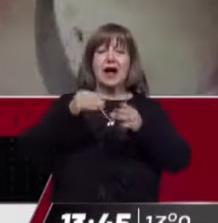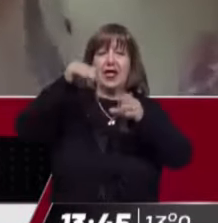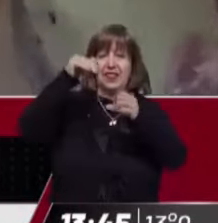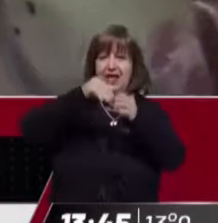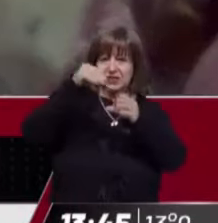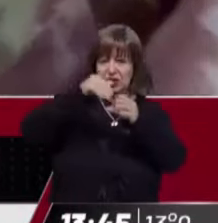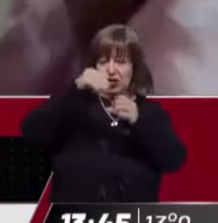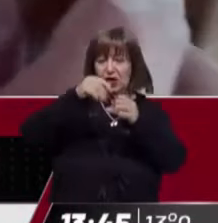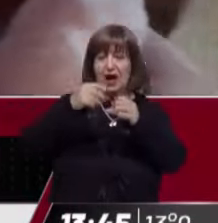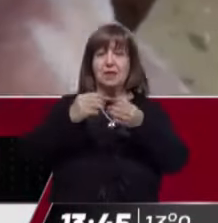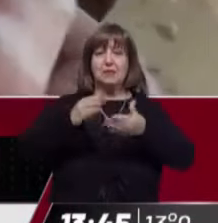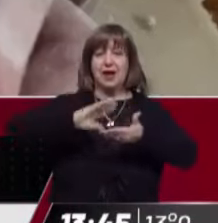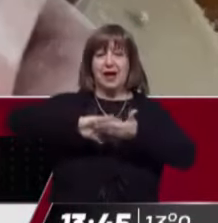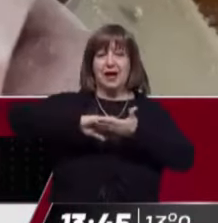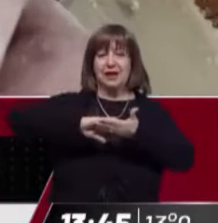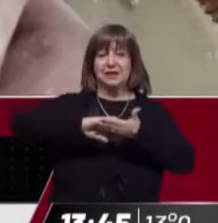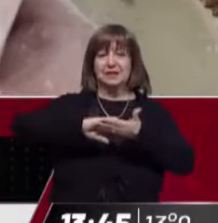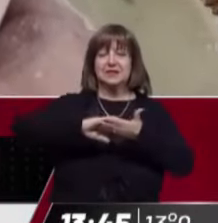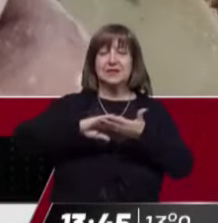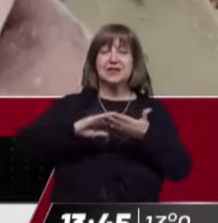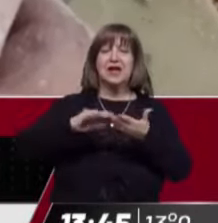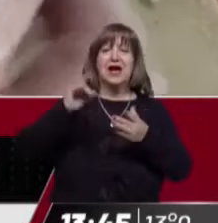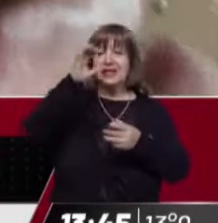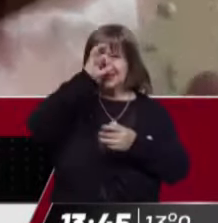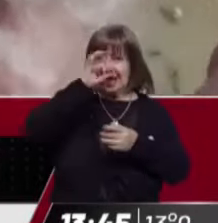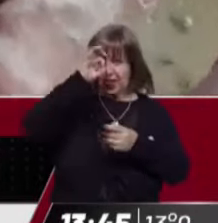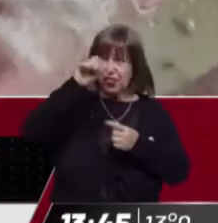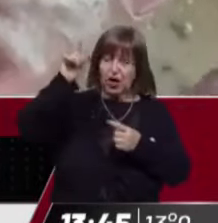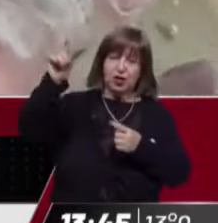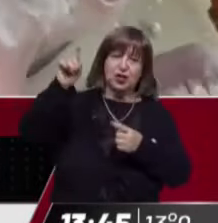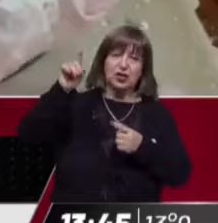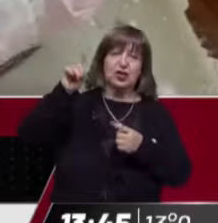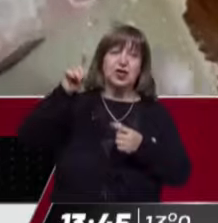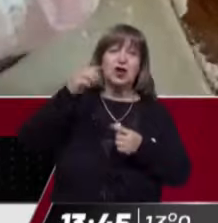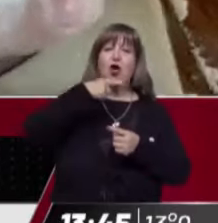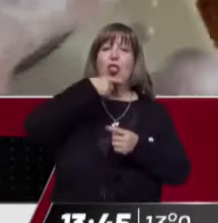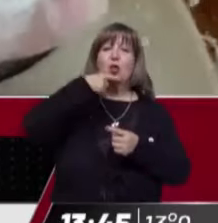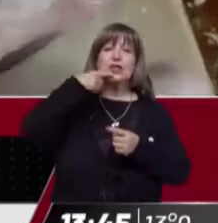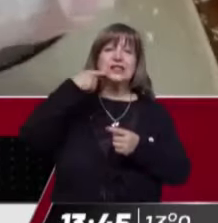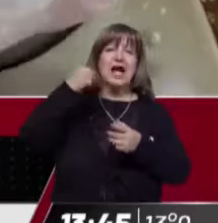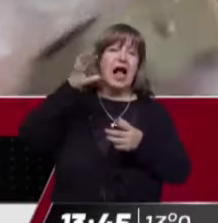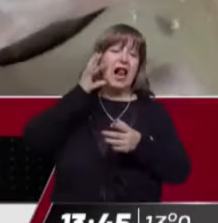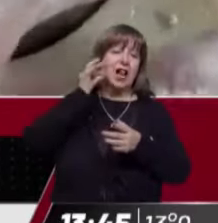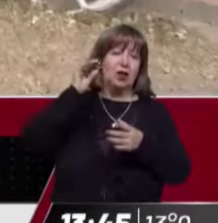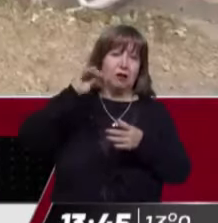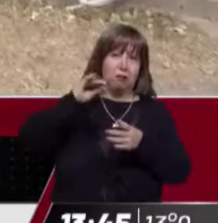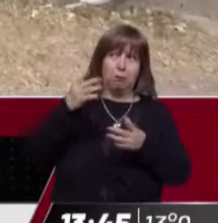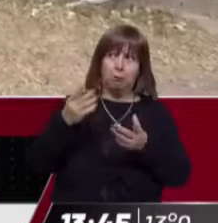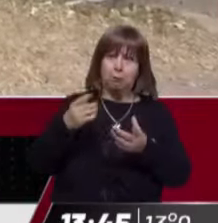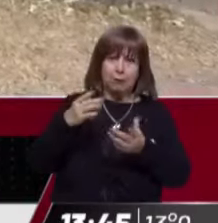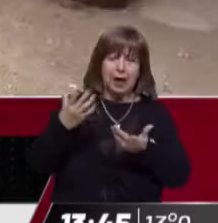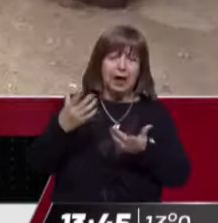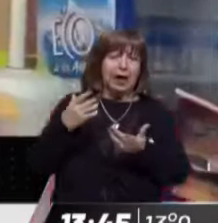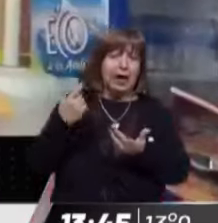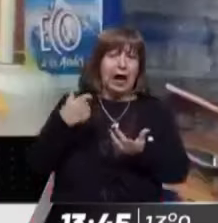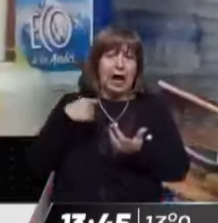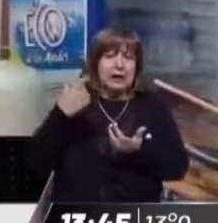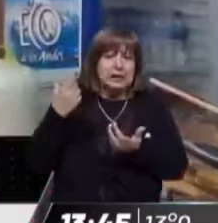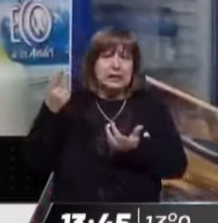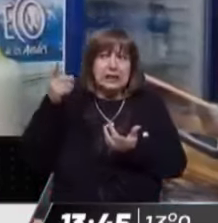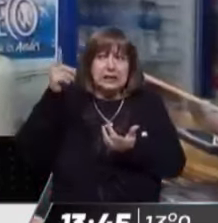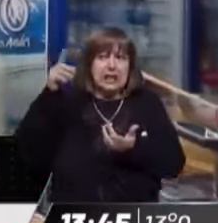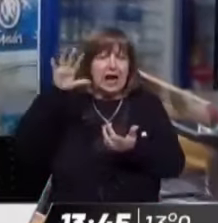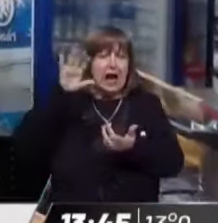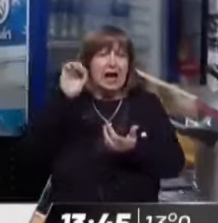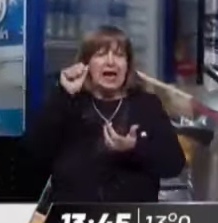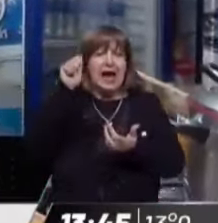vamos a hacer uno. Bueno, allá son de cerdo, sí, siempre con algo dulce. Es muy. Lo asiático es agridulce. Digo, es como muy